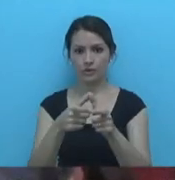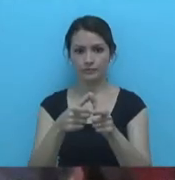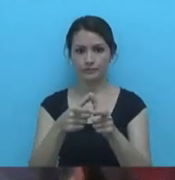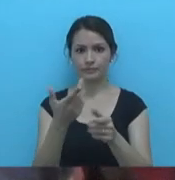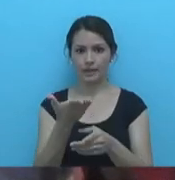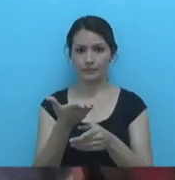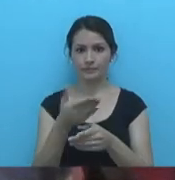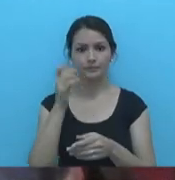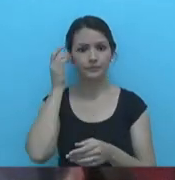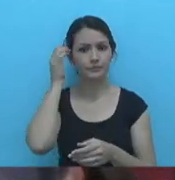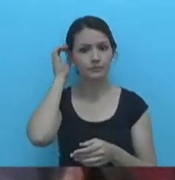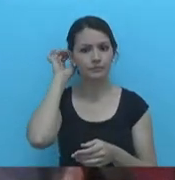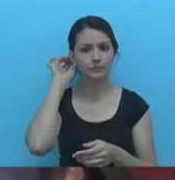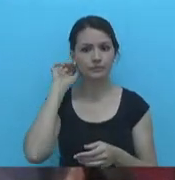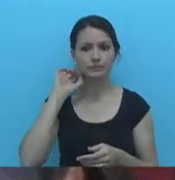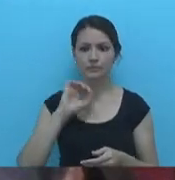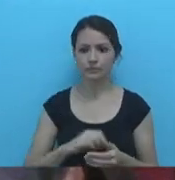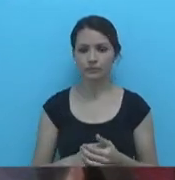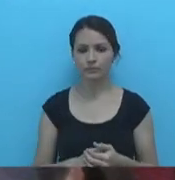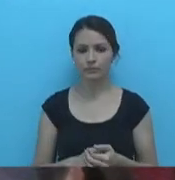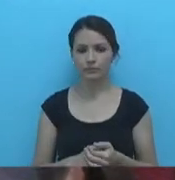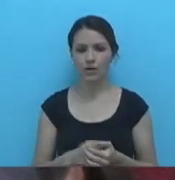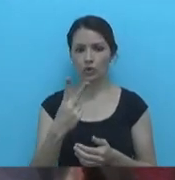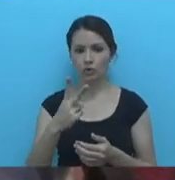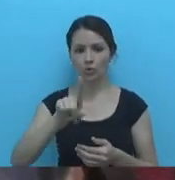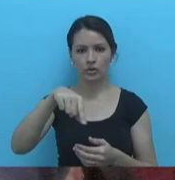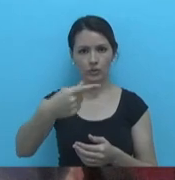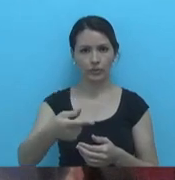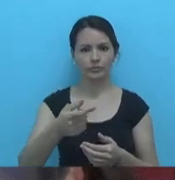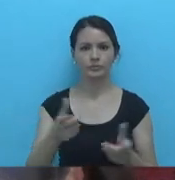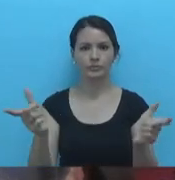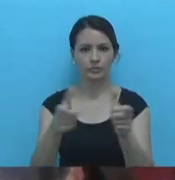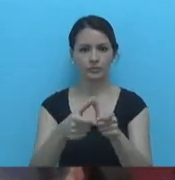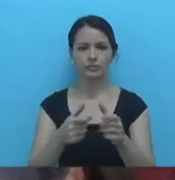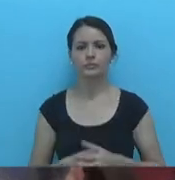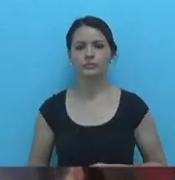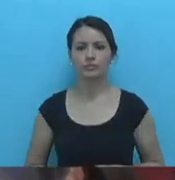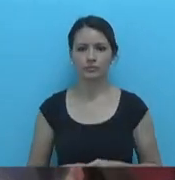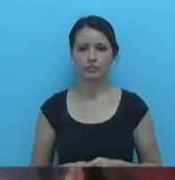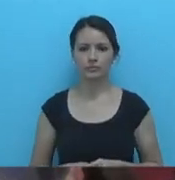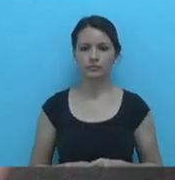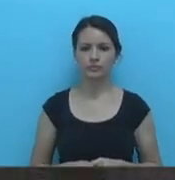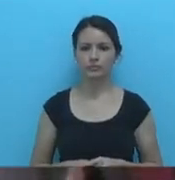sesiones. A votación la preferencia para, ¿cuántas sesiones, diputado? Dos sesiones. Oh. Para dos sesiones,